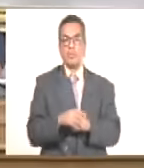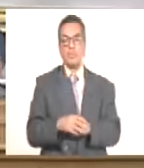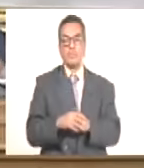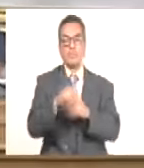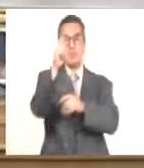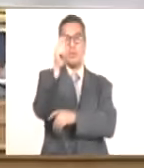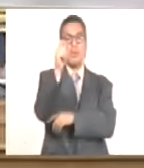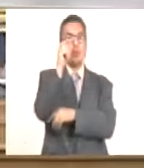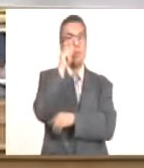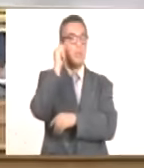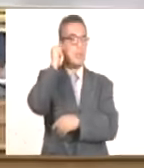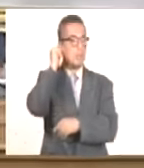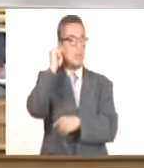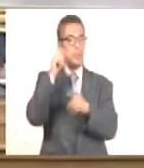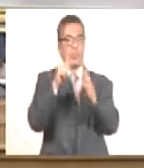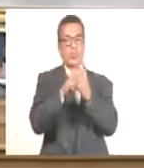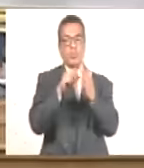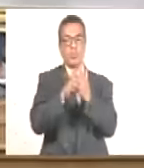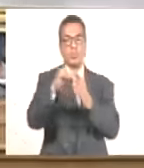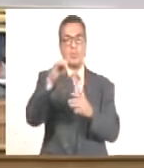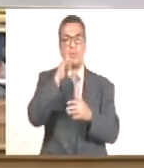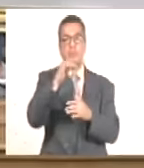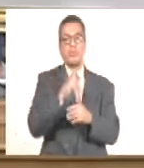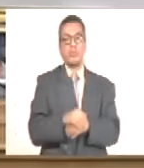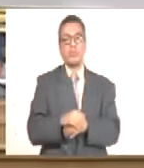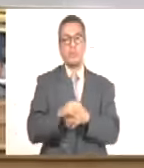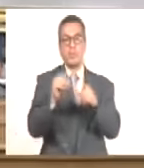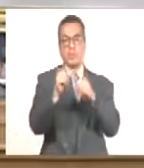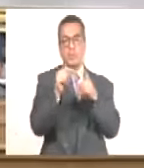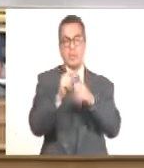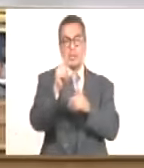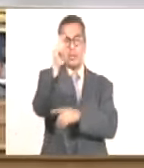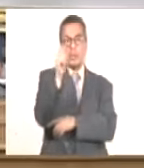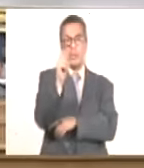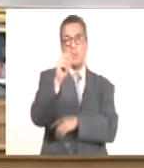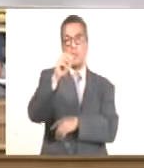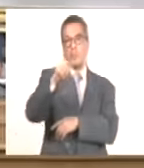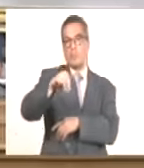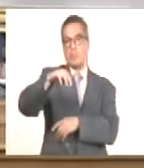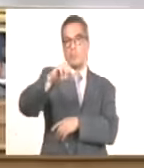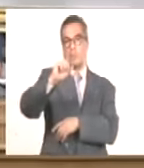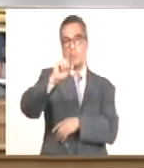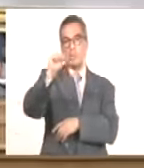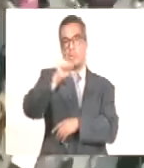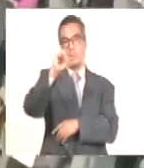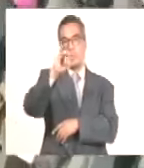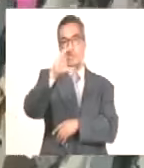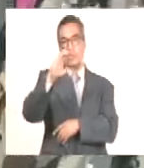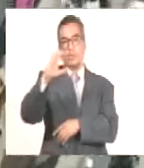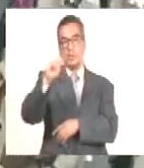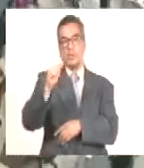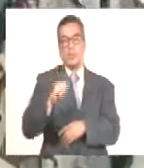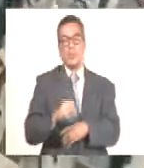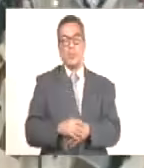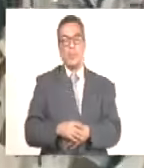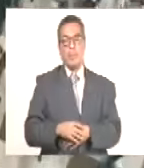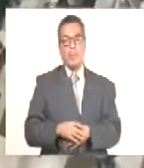las diputadas, los diputados, puntos de información. Voy a dejar en el derecho de palabra a la diputada Busi Galeano.